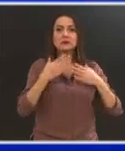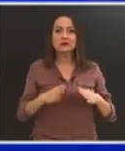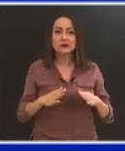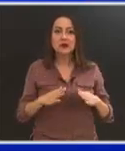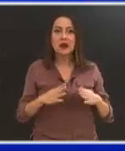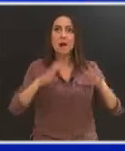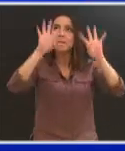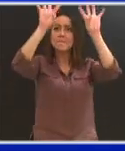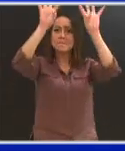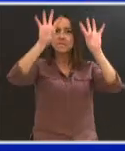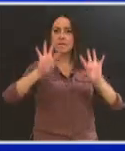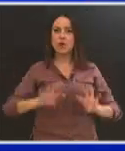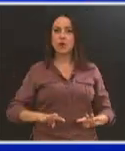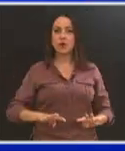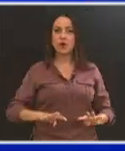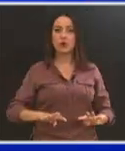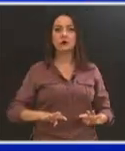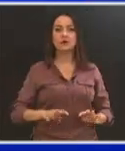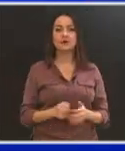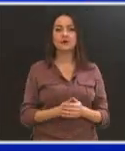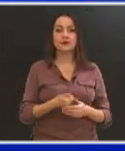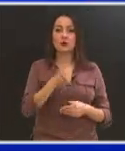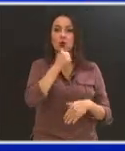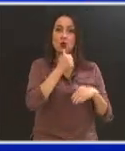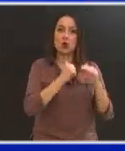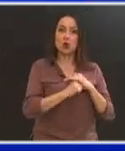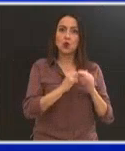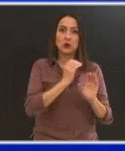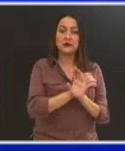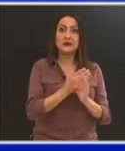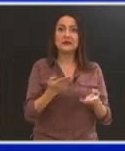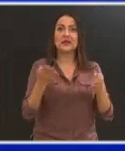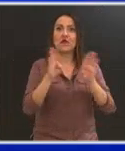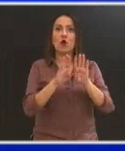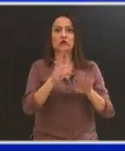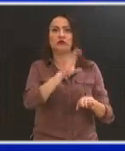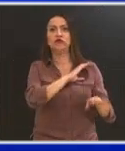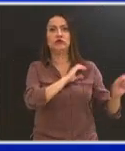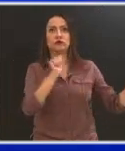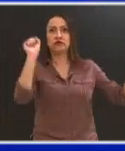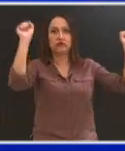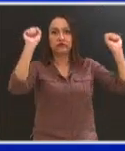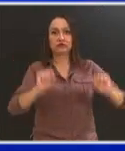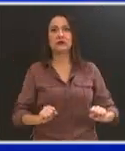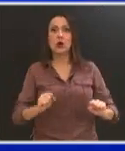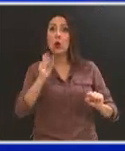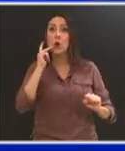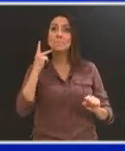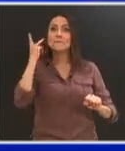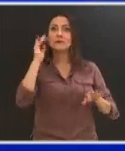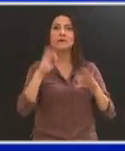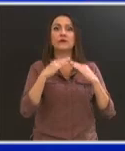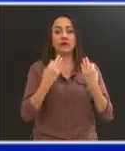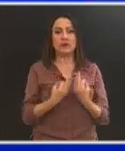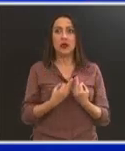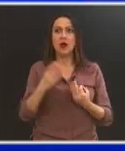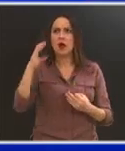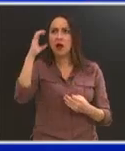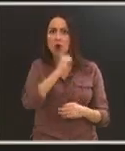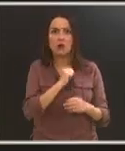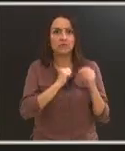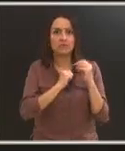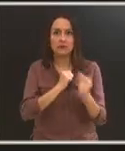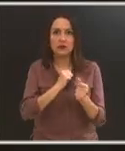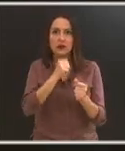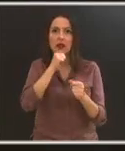los portones del centro educativo. El guarda inmediatamente cerró los portones. Evidentemente los padres de familia, quienes se dieron cuenta de inmediato